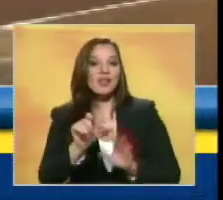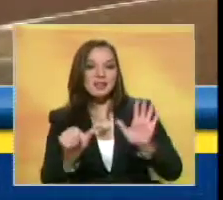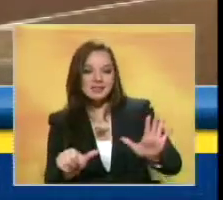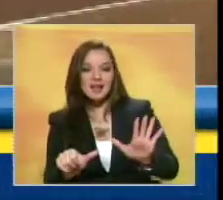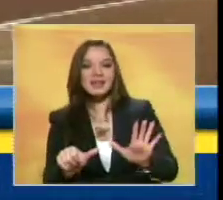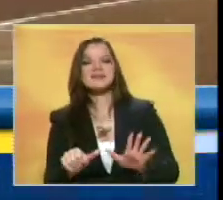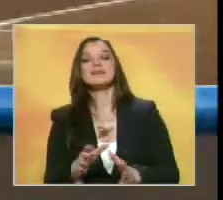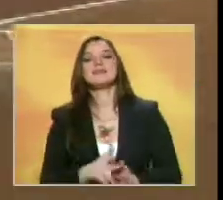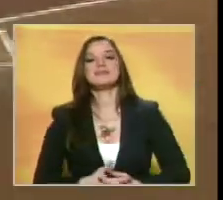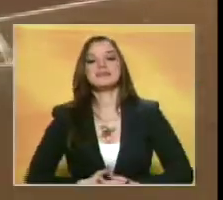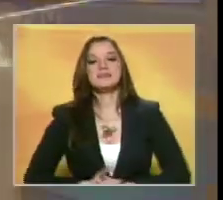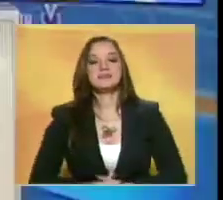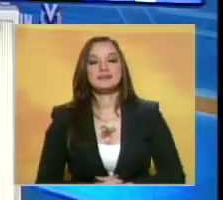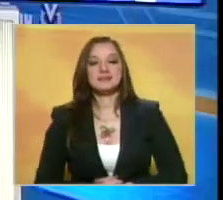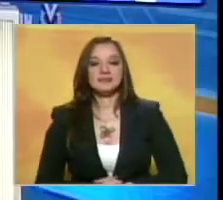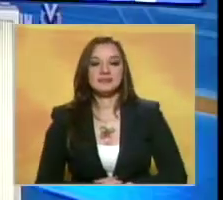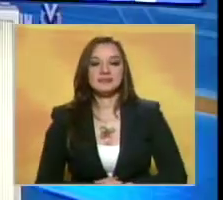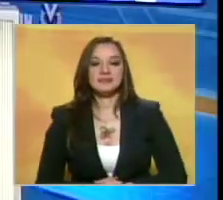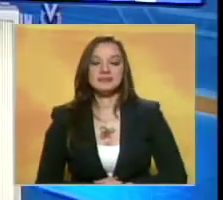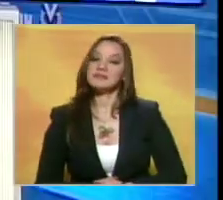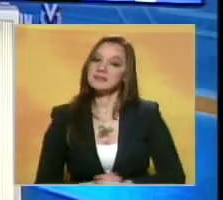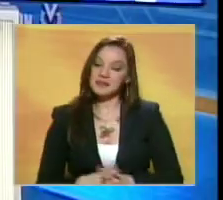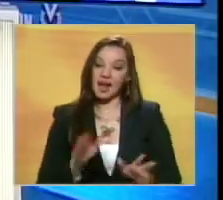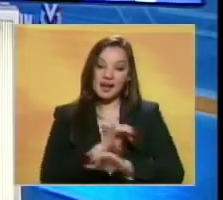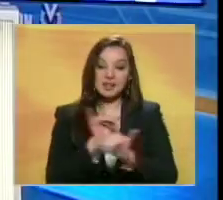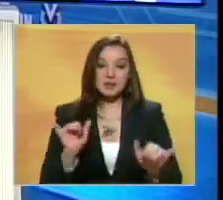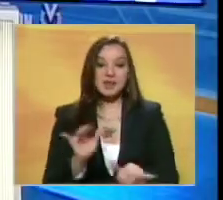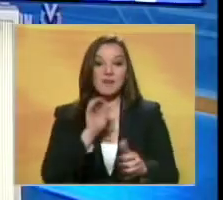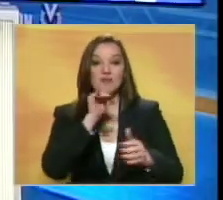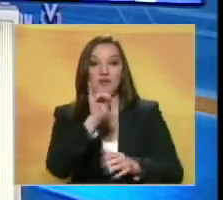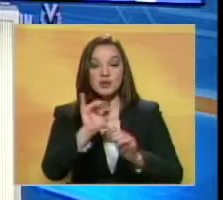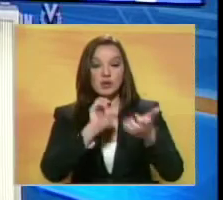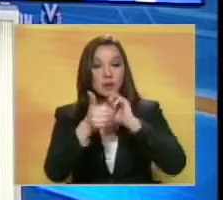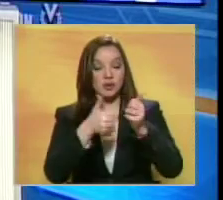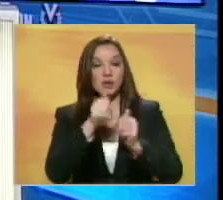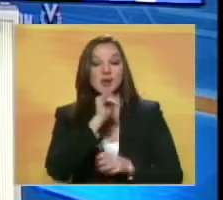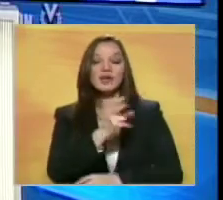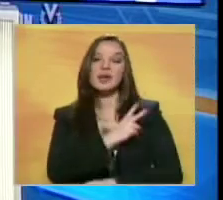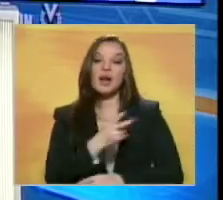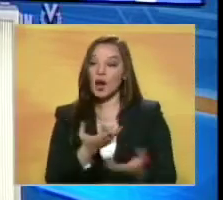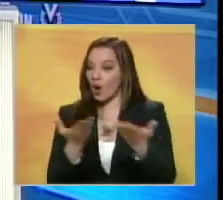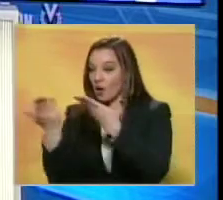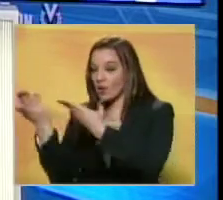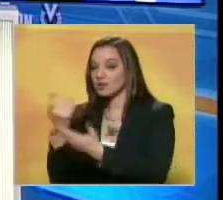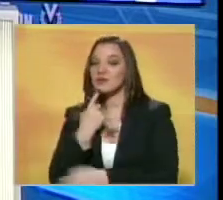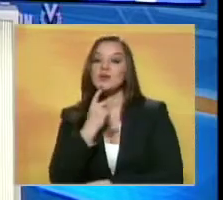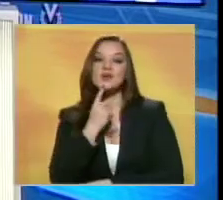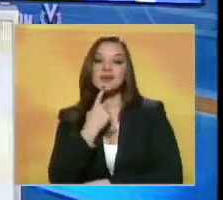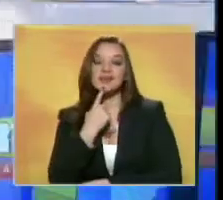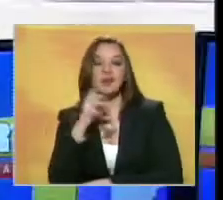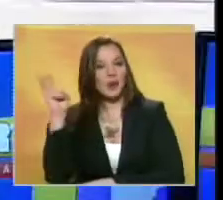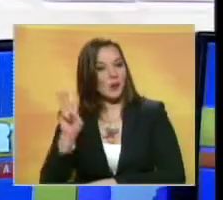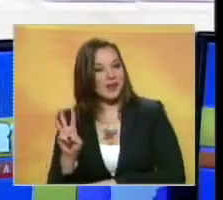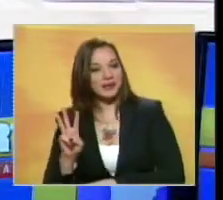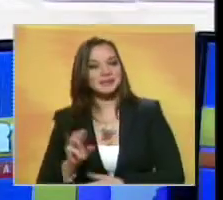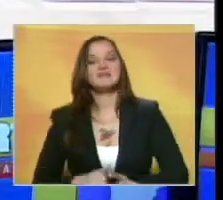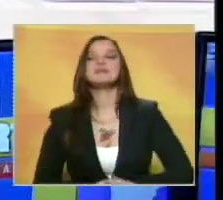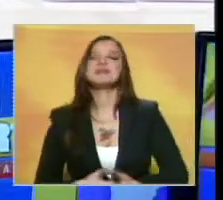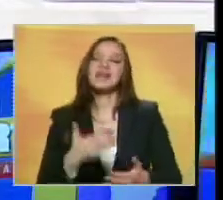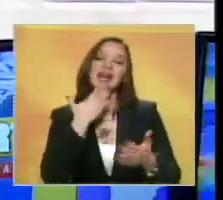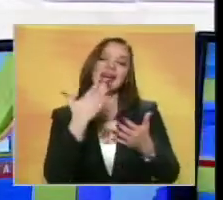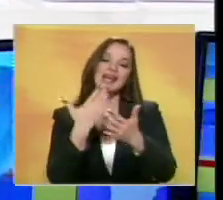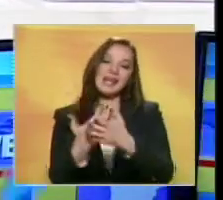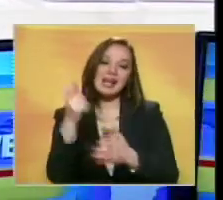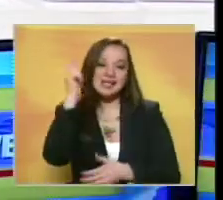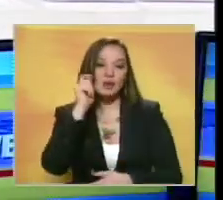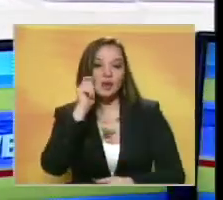impulsada y anotada. Bien, hasta aquí la información deportiva y noticiero Venevisión. Volvemos con Eduardo Igualesca. Muchísimas